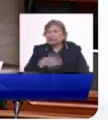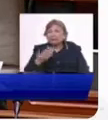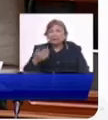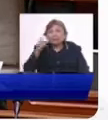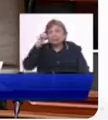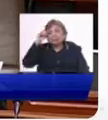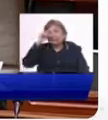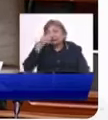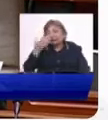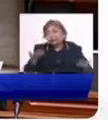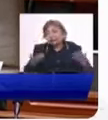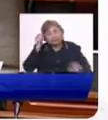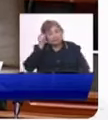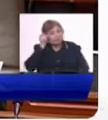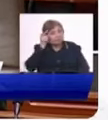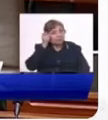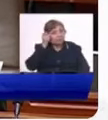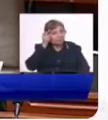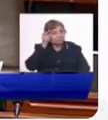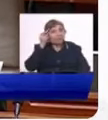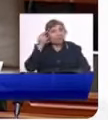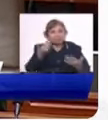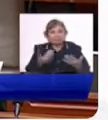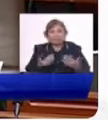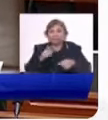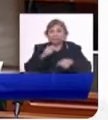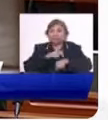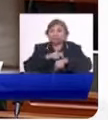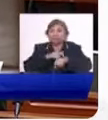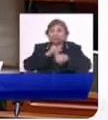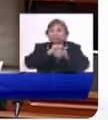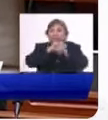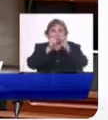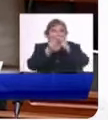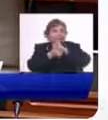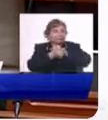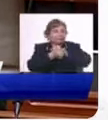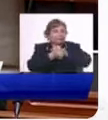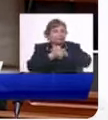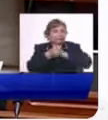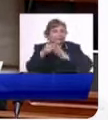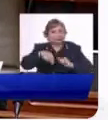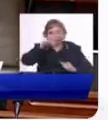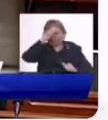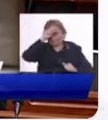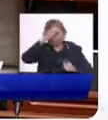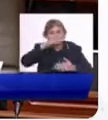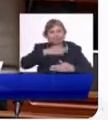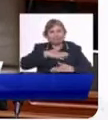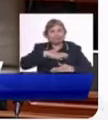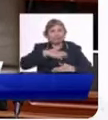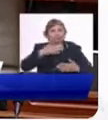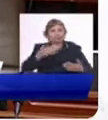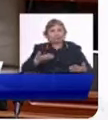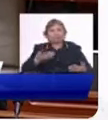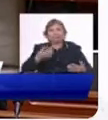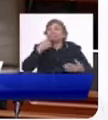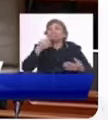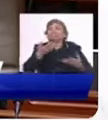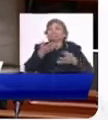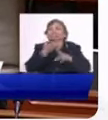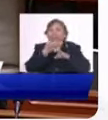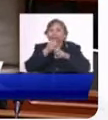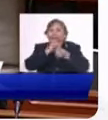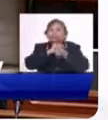Es tan difícil entender que es hora de cambios, no solamente en el Perú, en la humanidad. Se